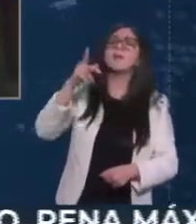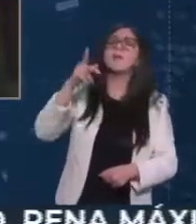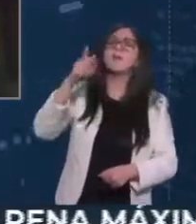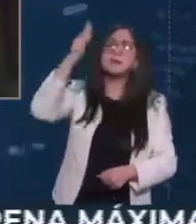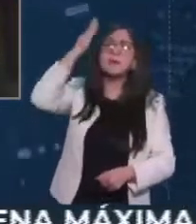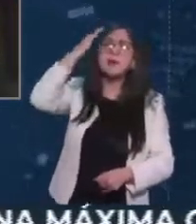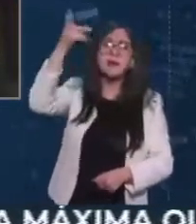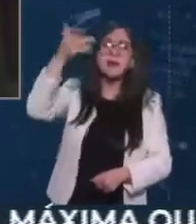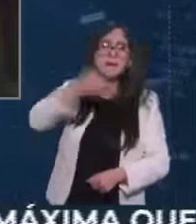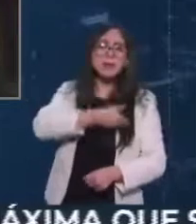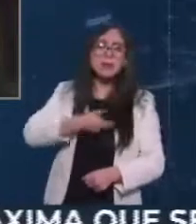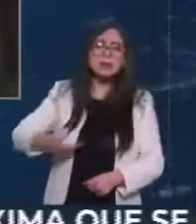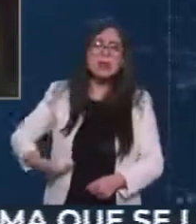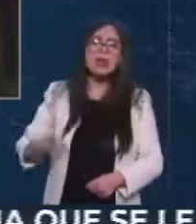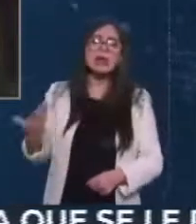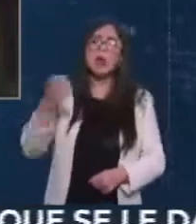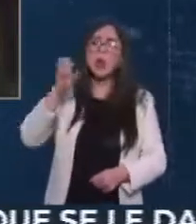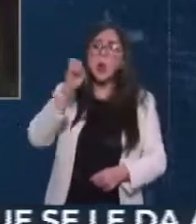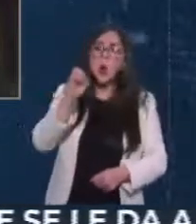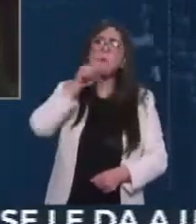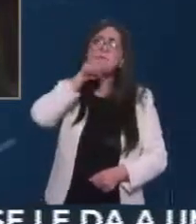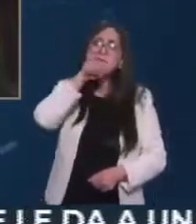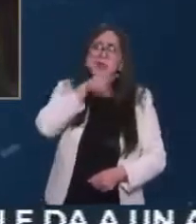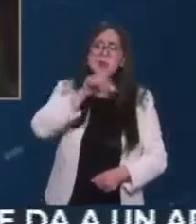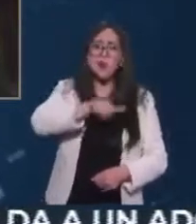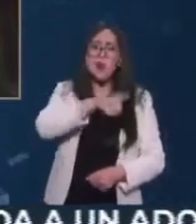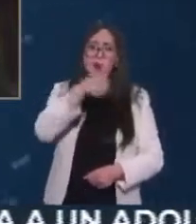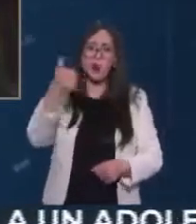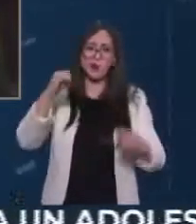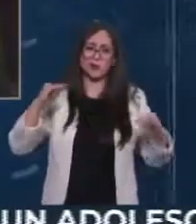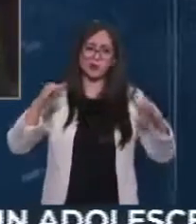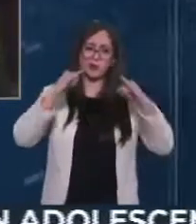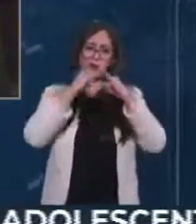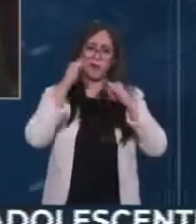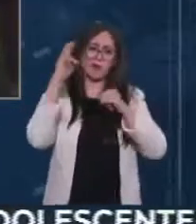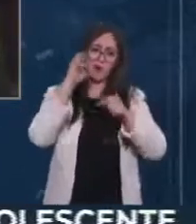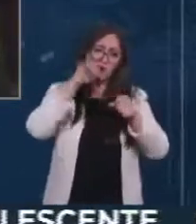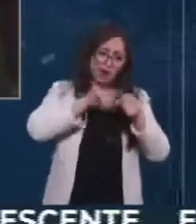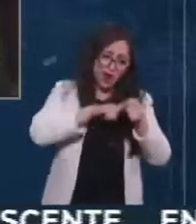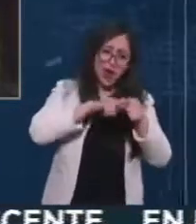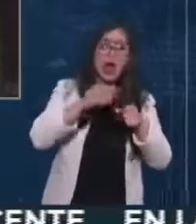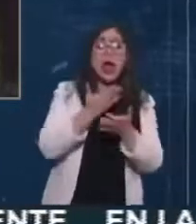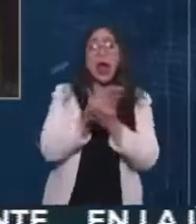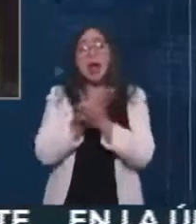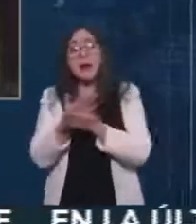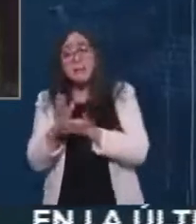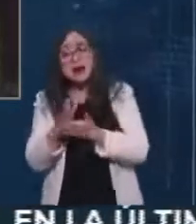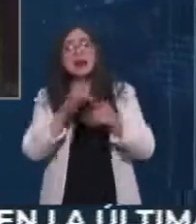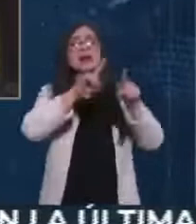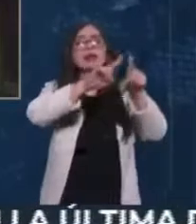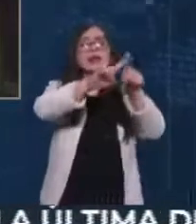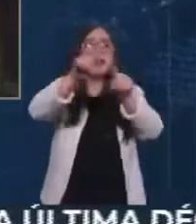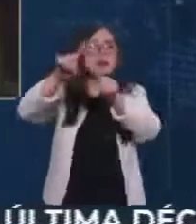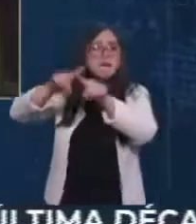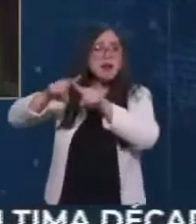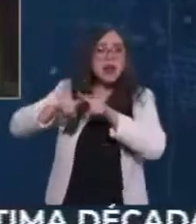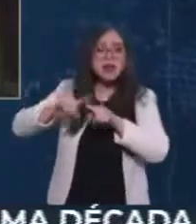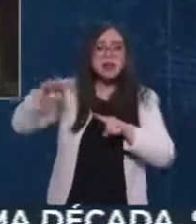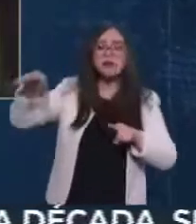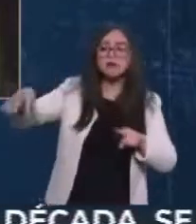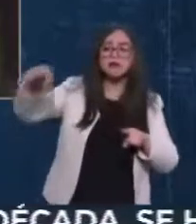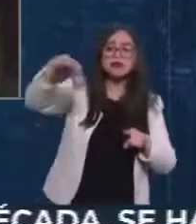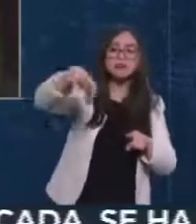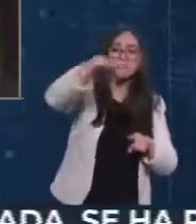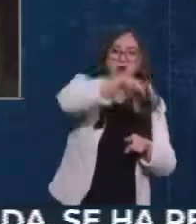son también todos los otros entes federales e incluso las entidades federativas que ejercen